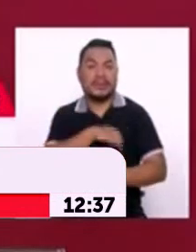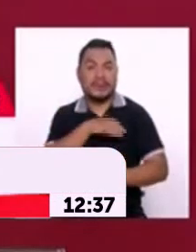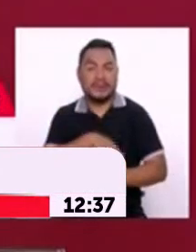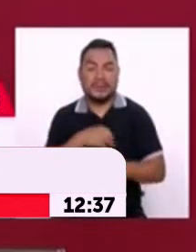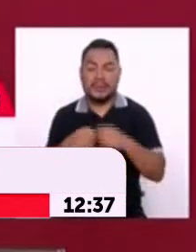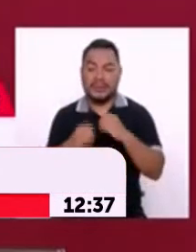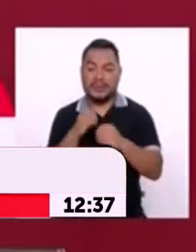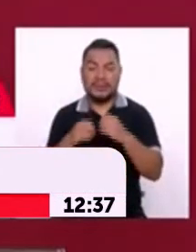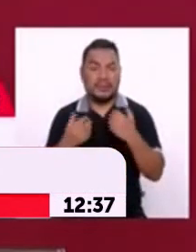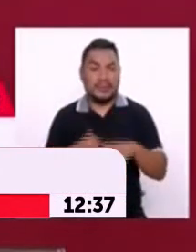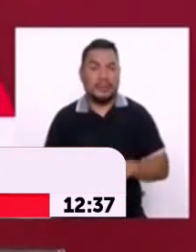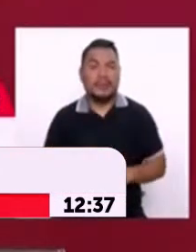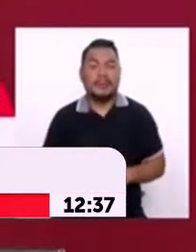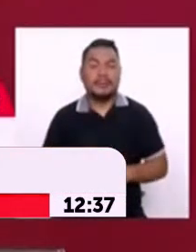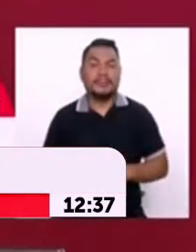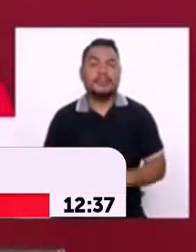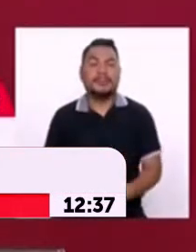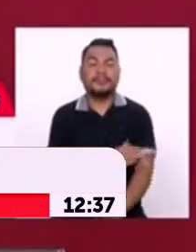con Chile.